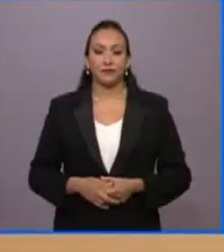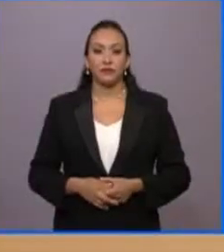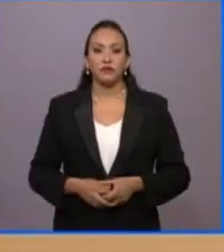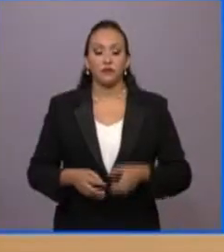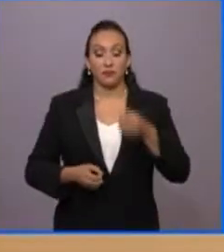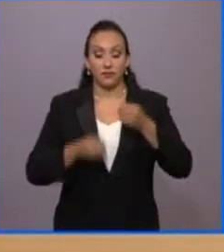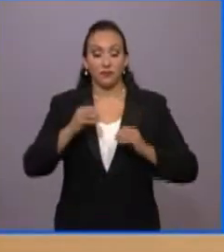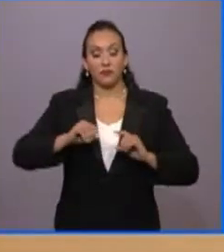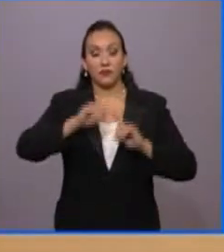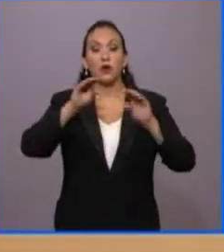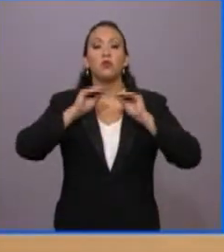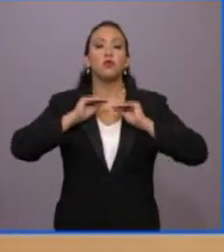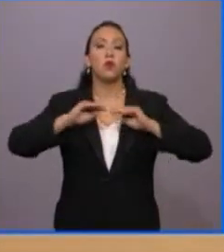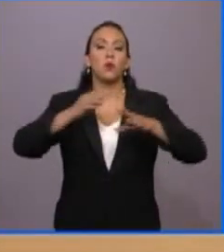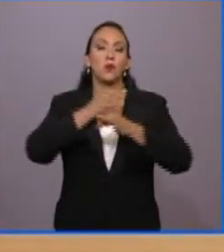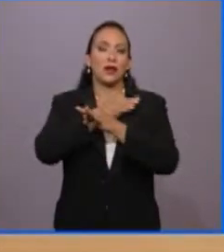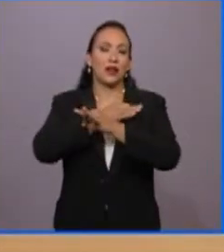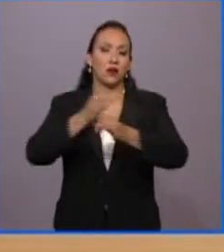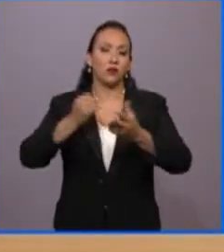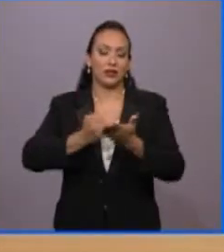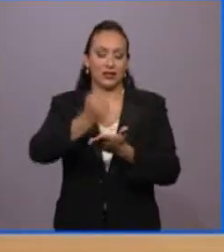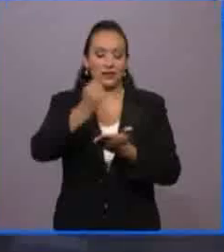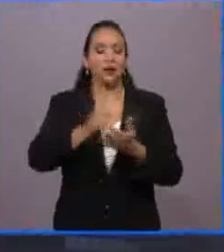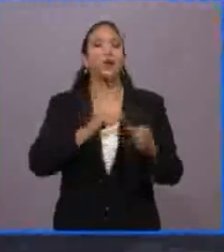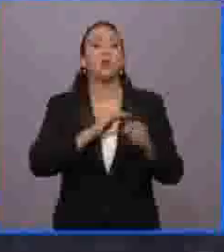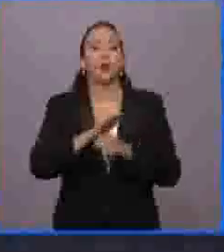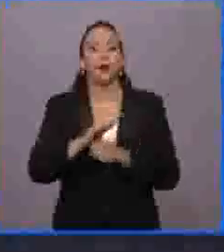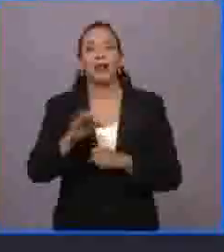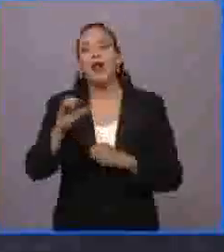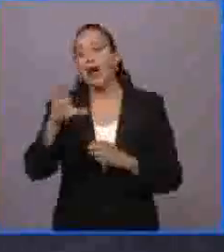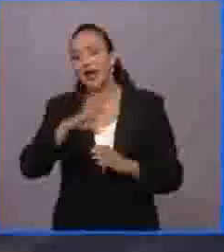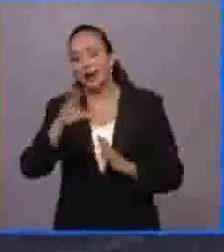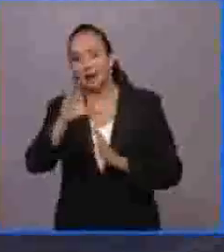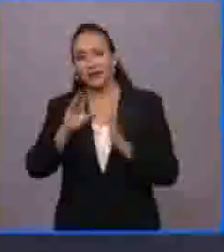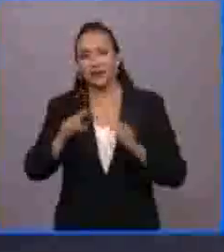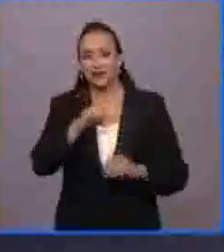La Suprema Corte publicó la sentencia del Pleno, esto en la controversia constitucional